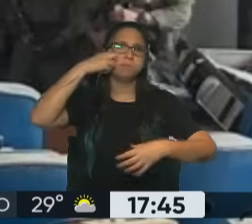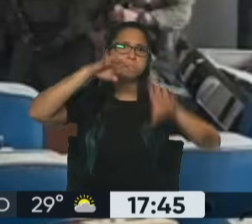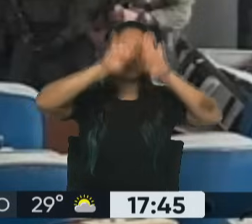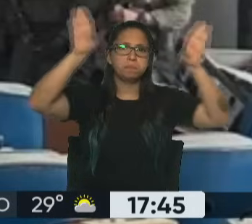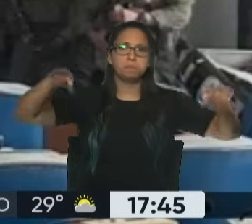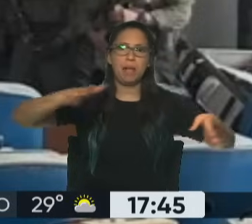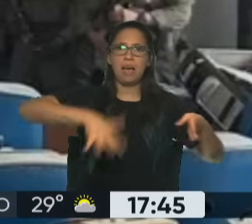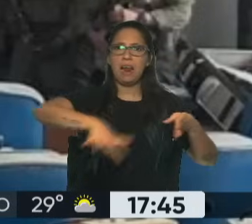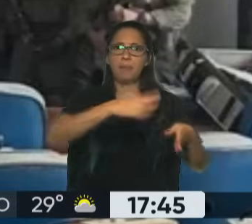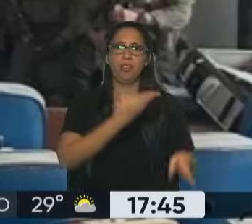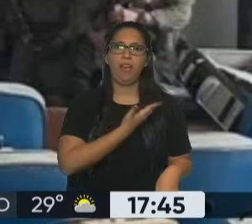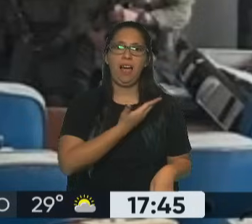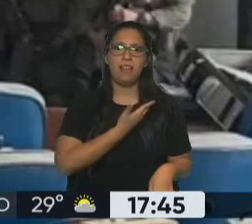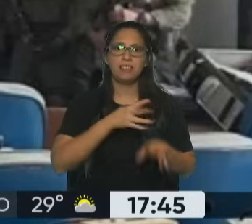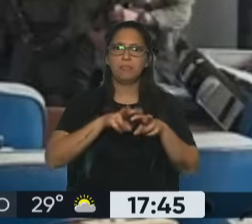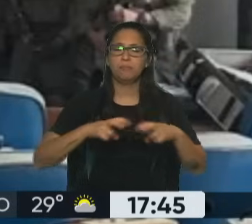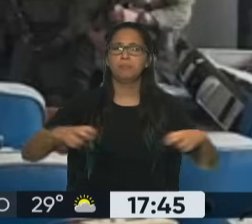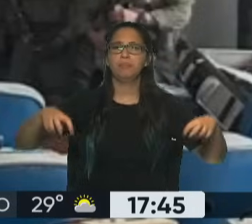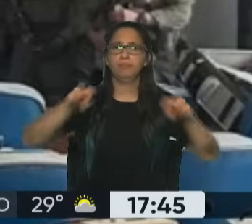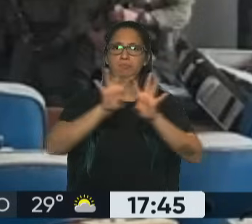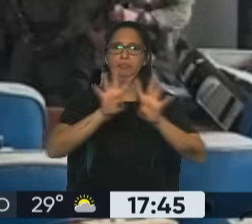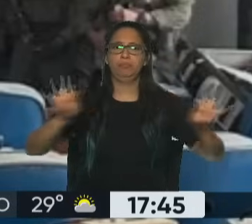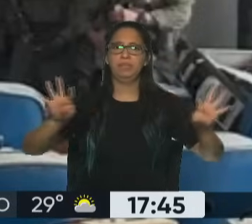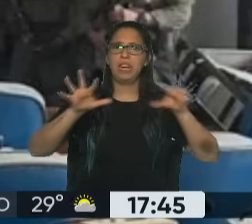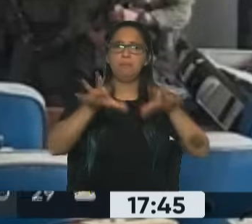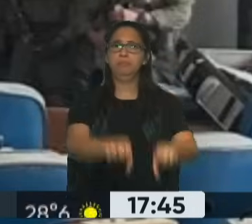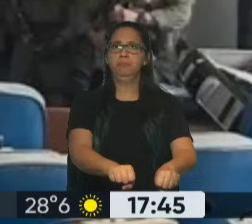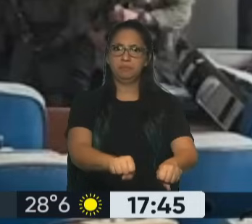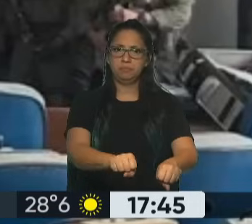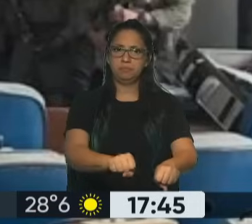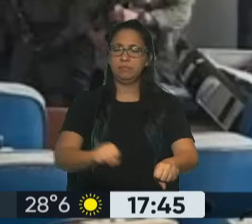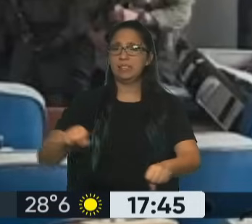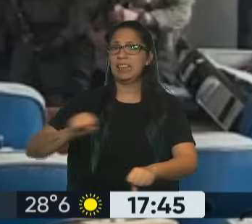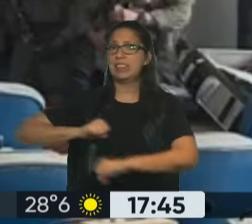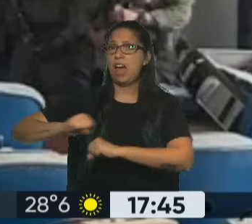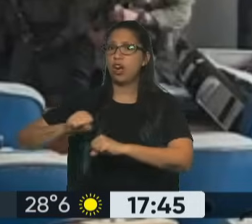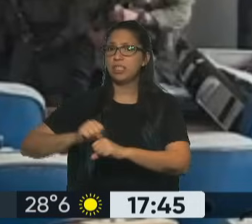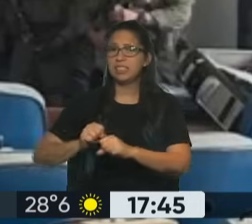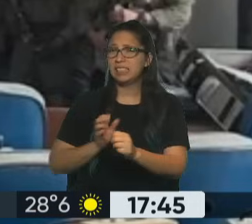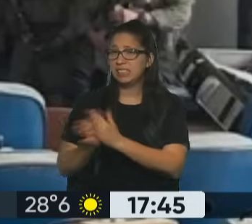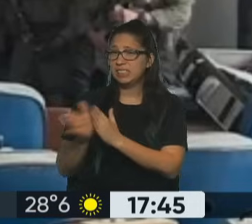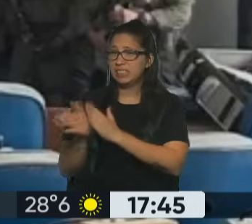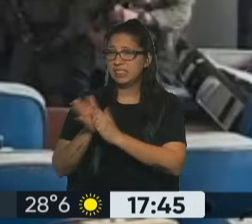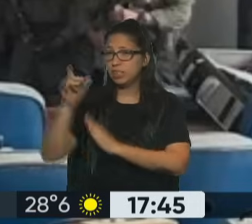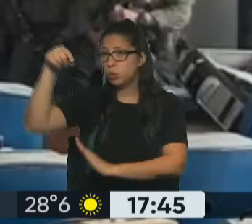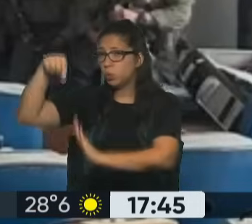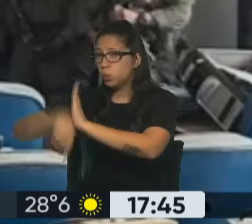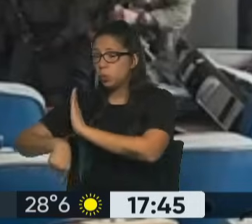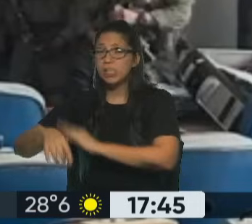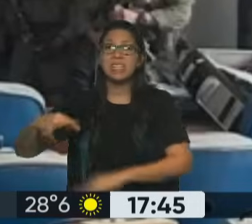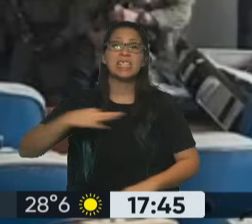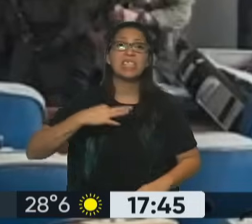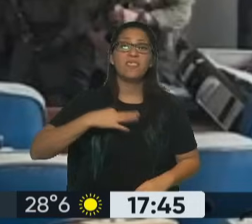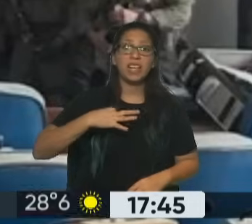gaza luego de tomar el lugar los terroristas huyen hacia el sur los civiles están